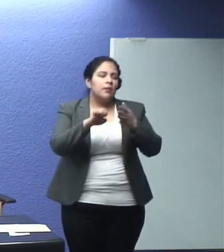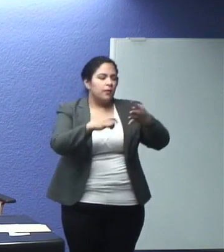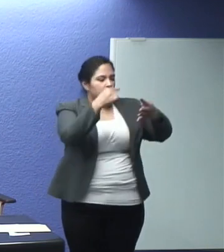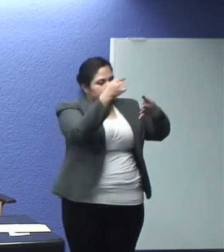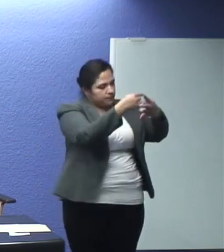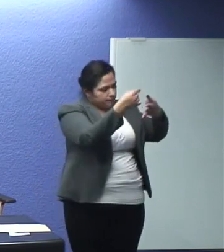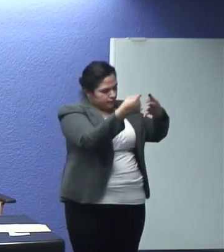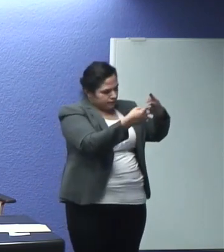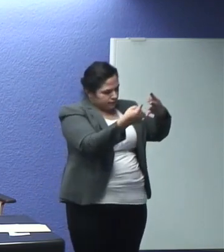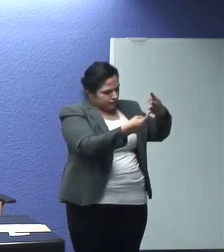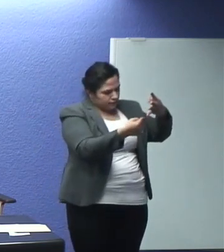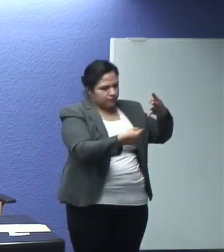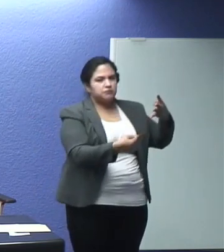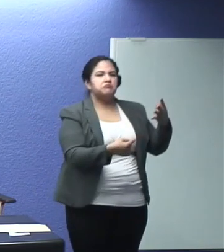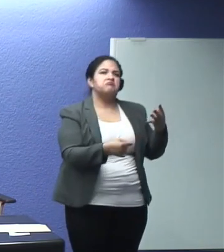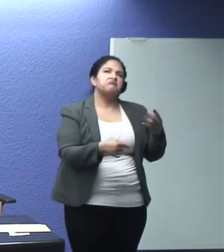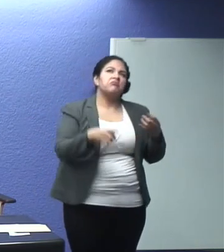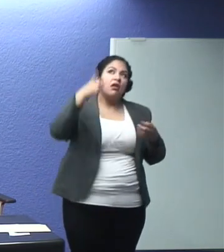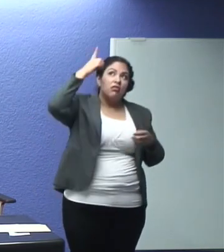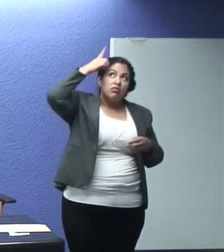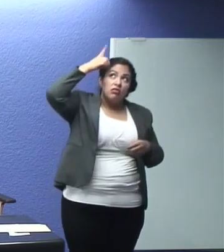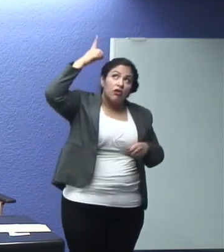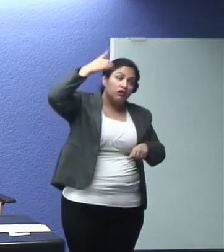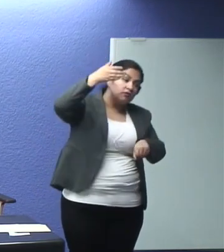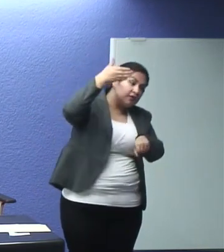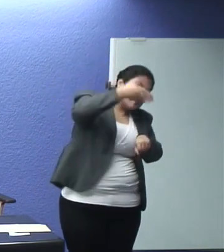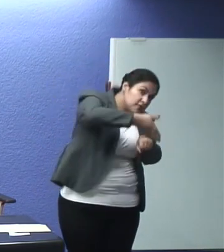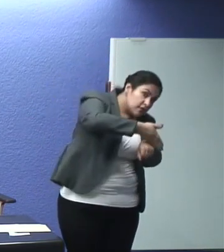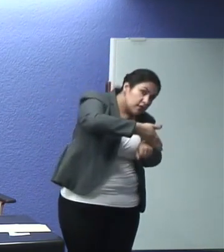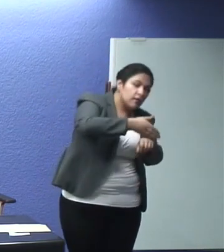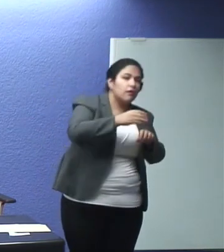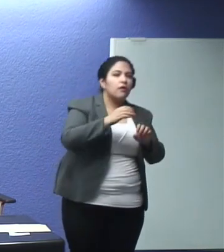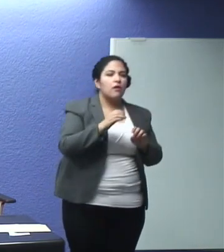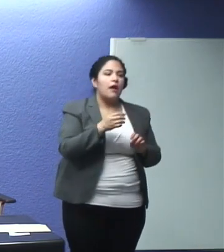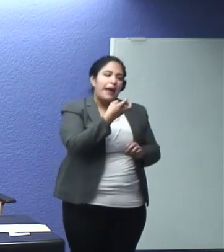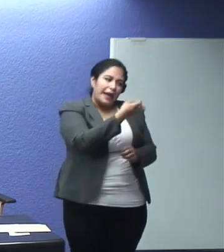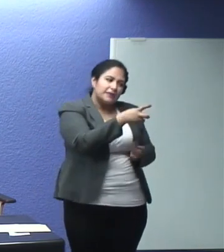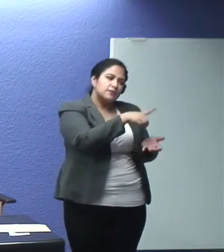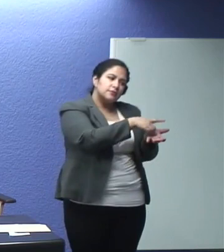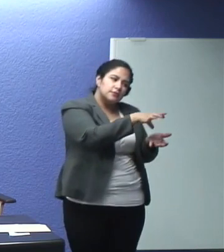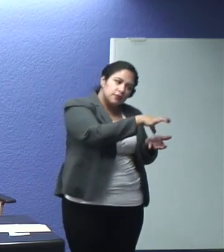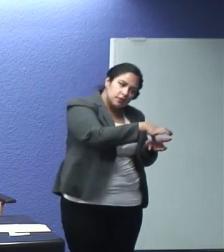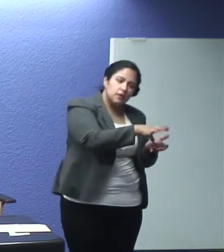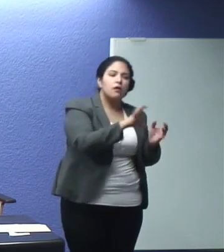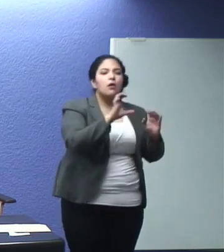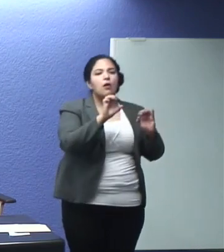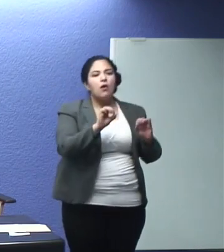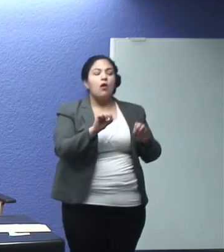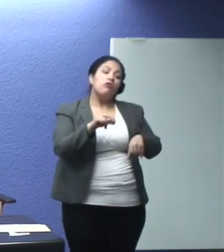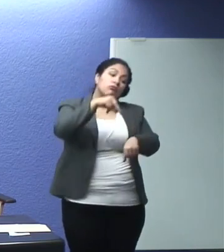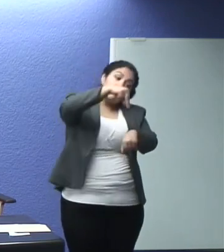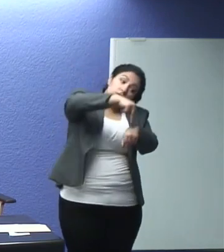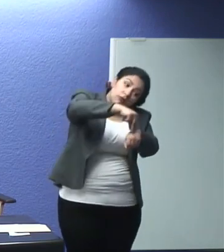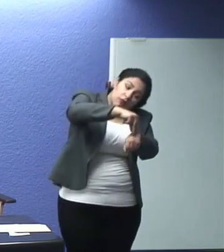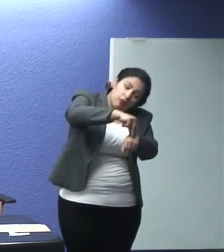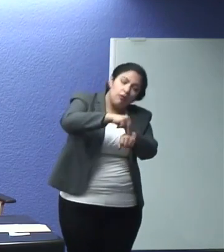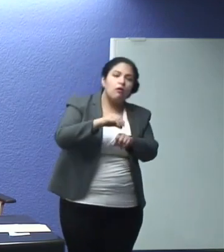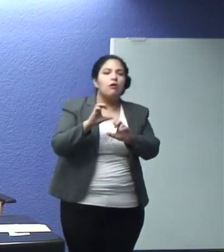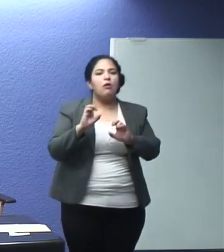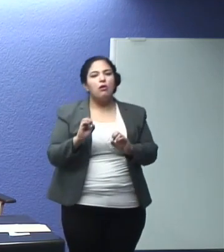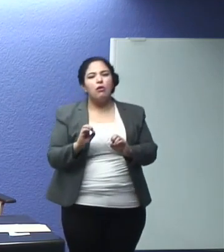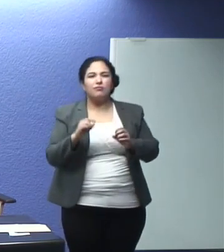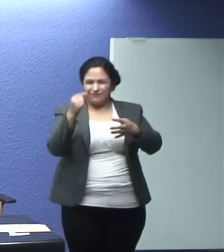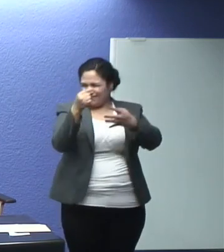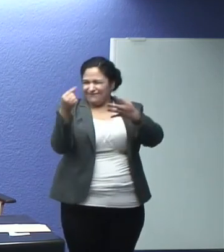basados en un concepto divino, en un castigo de los dioses o en una cuestión médica, todos estos modelos parten del